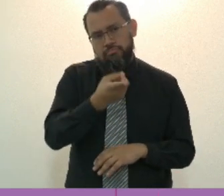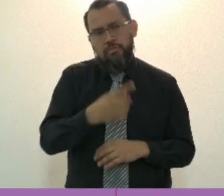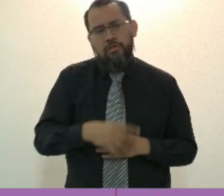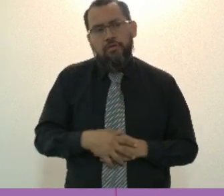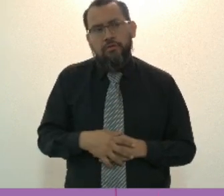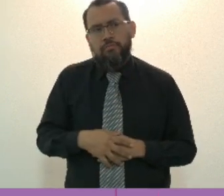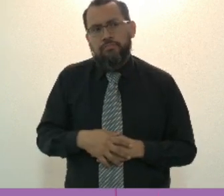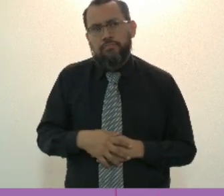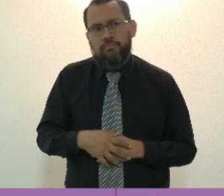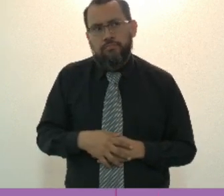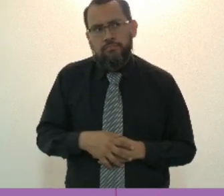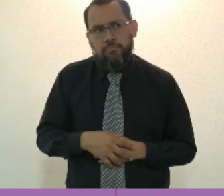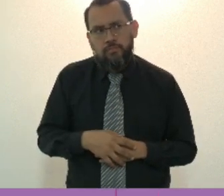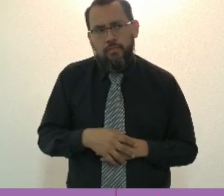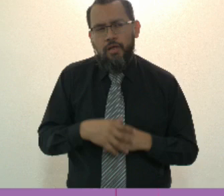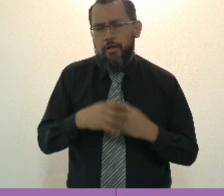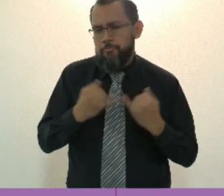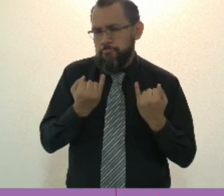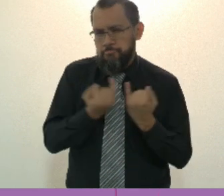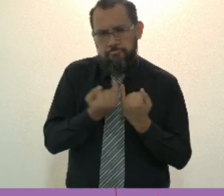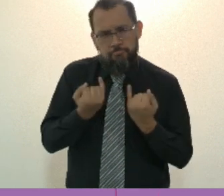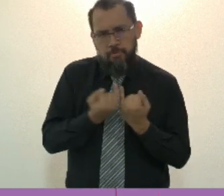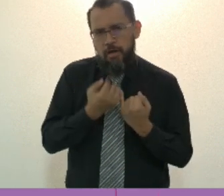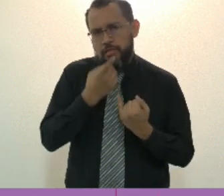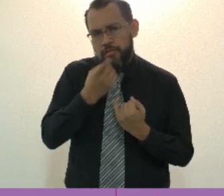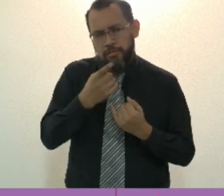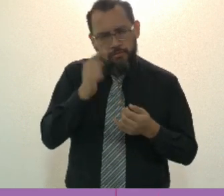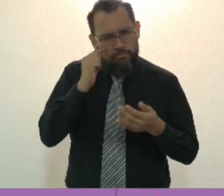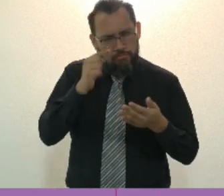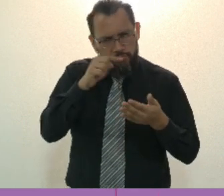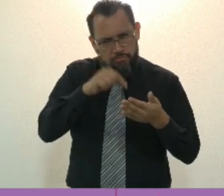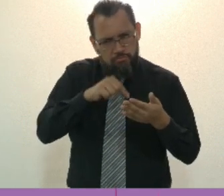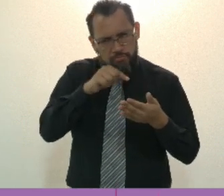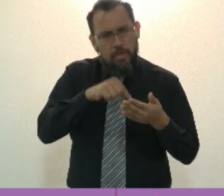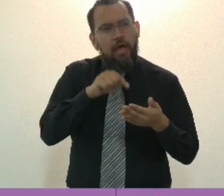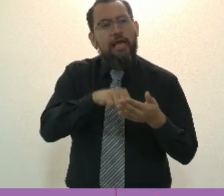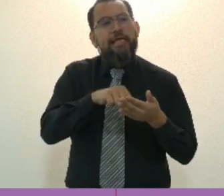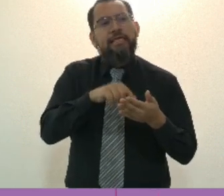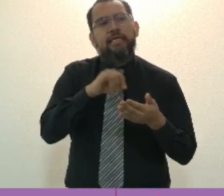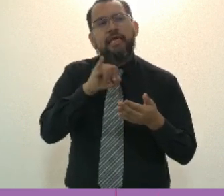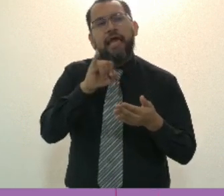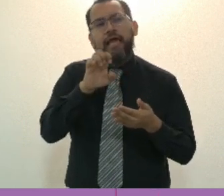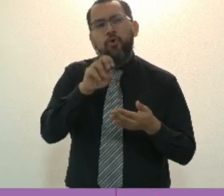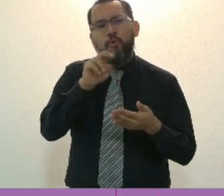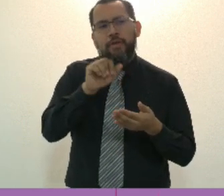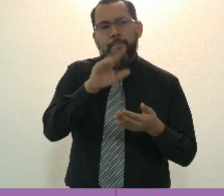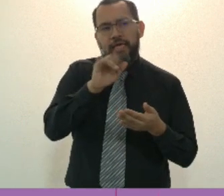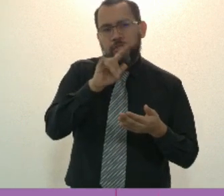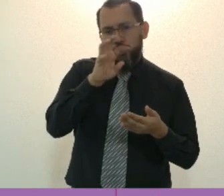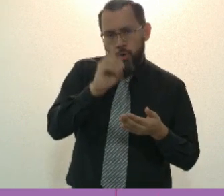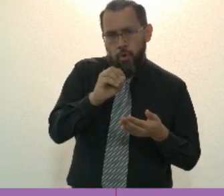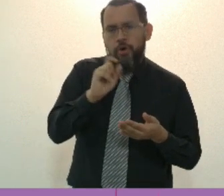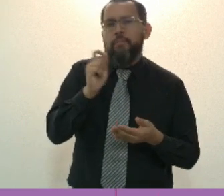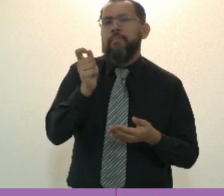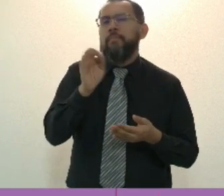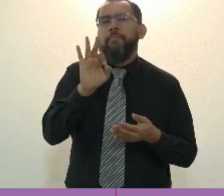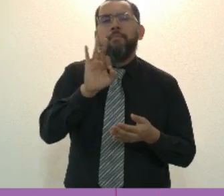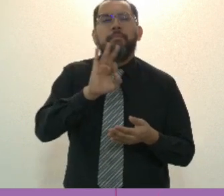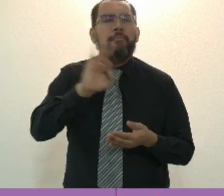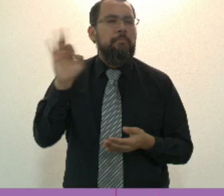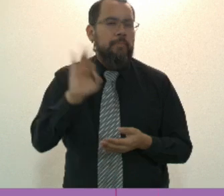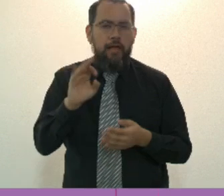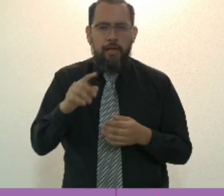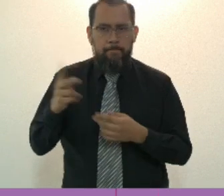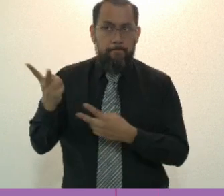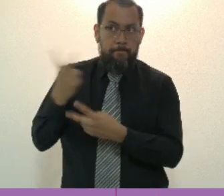bien. Y por ahí había encontrado otra, encubrimiento. Si de pronto se diera la